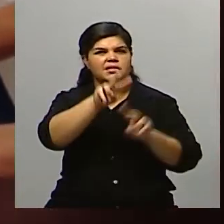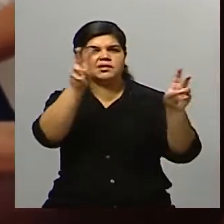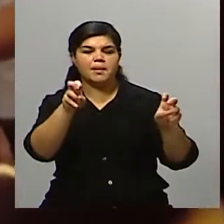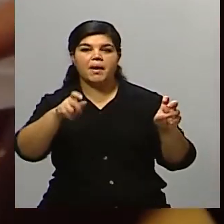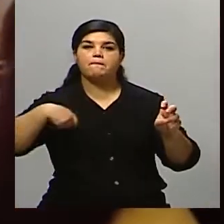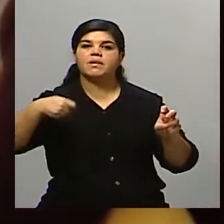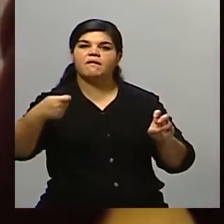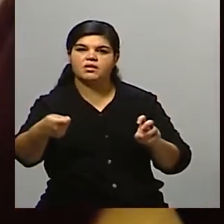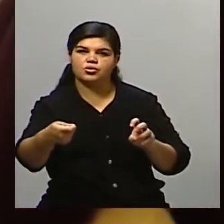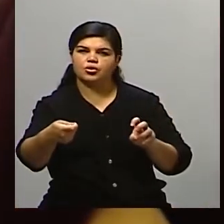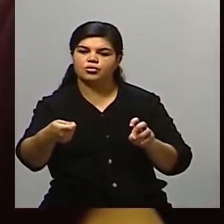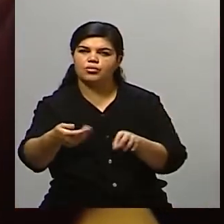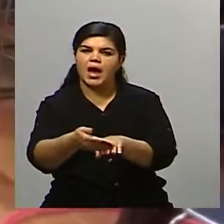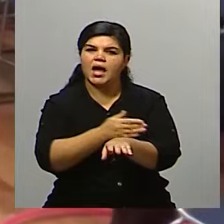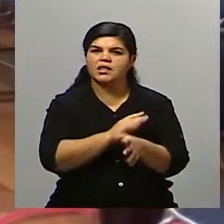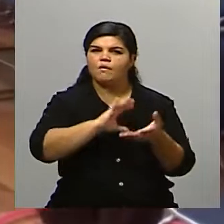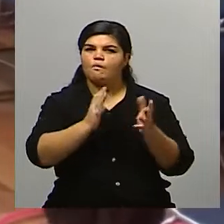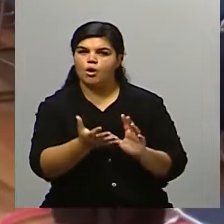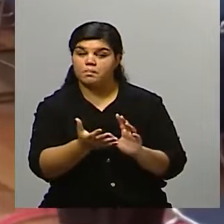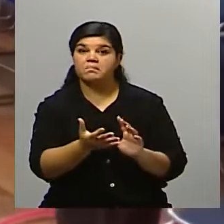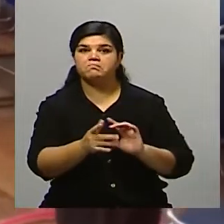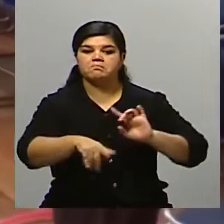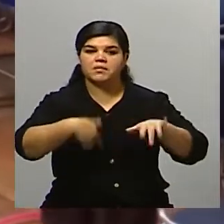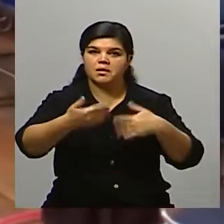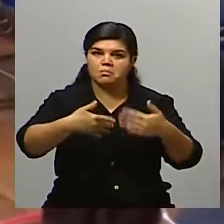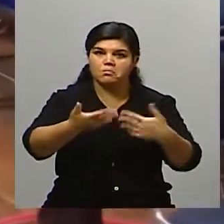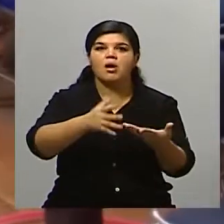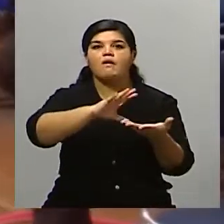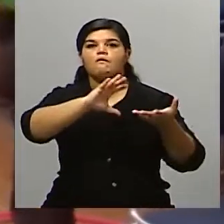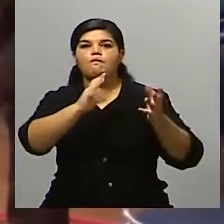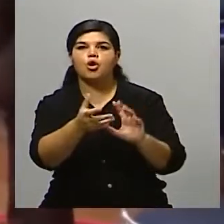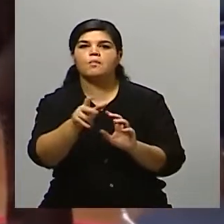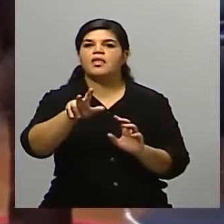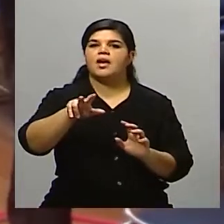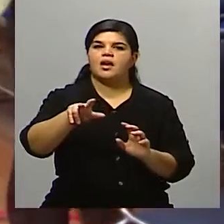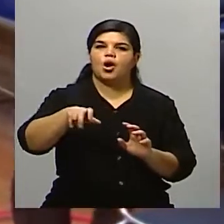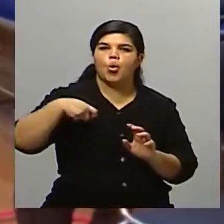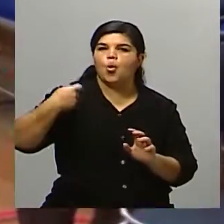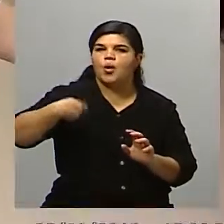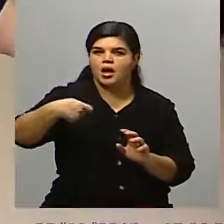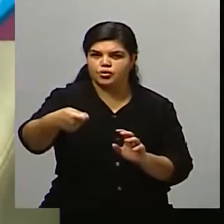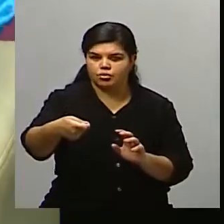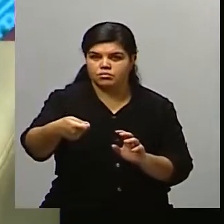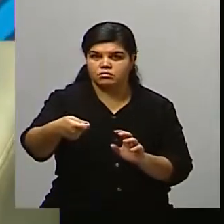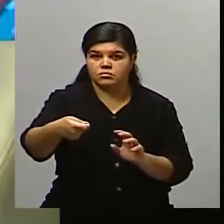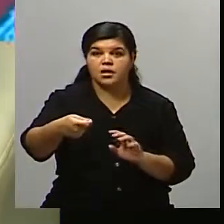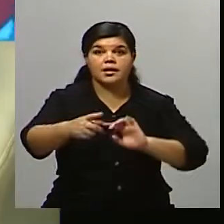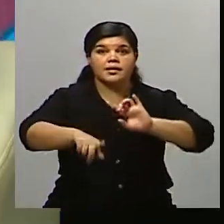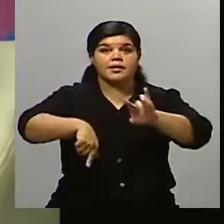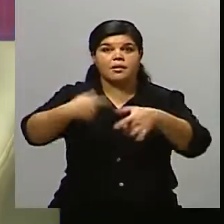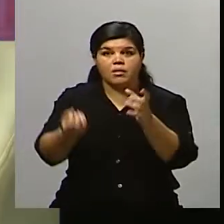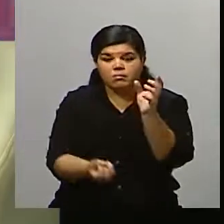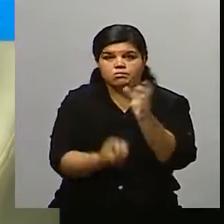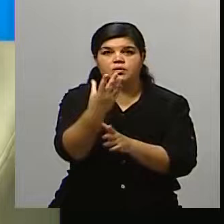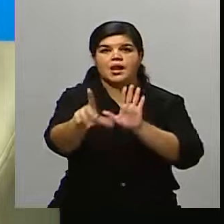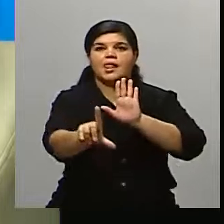fuimos hablando de los sistemas previsionales y ya el primer sistema de seguridad social o la primera ley de